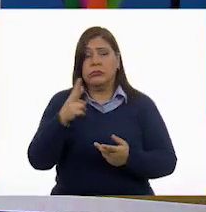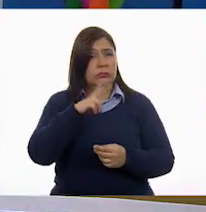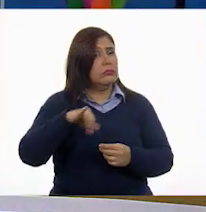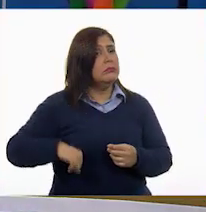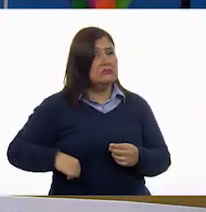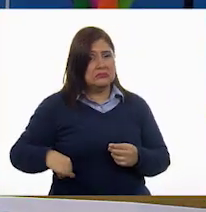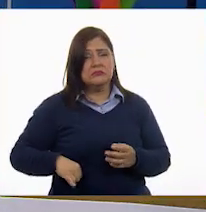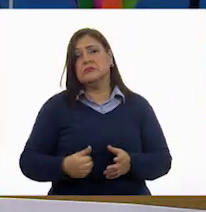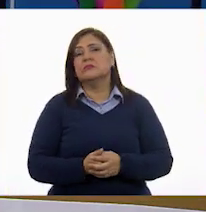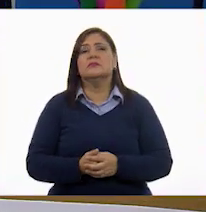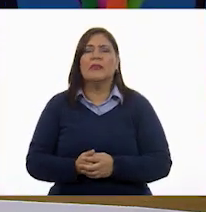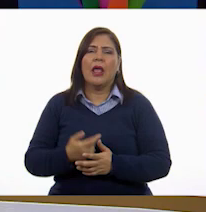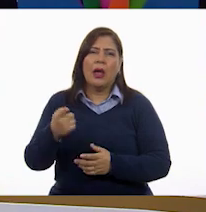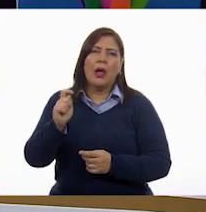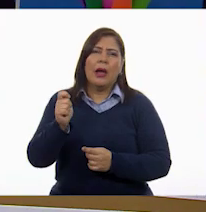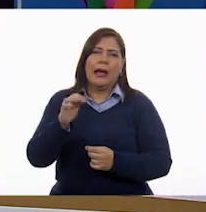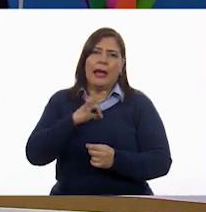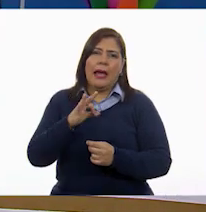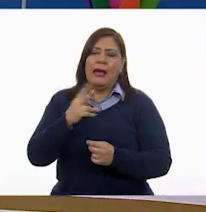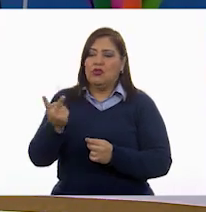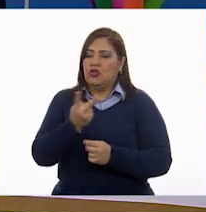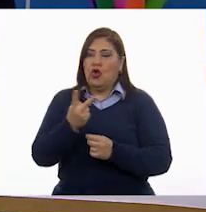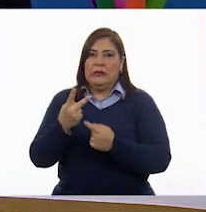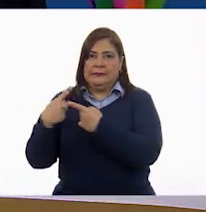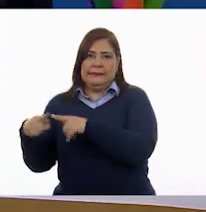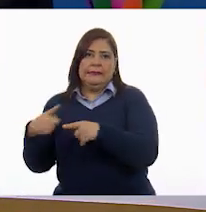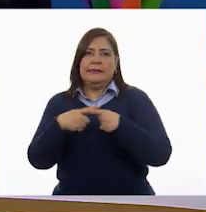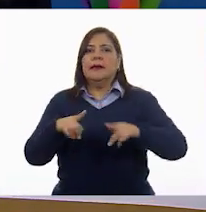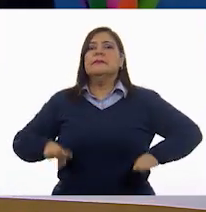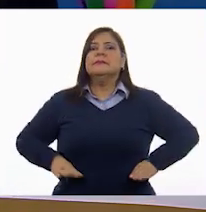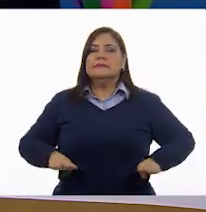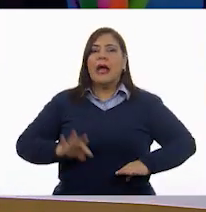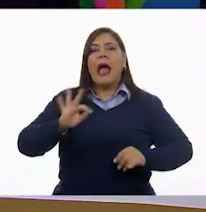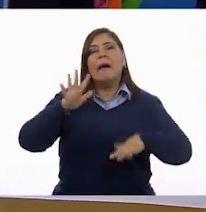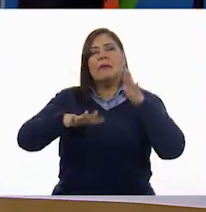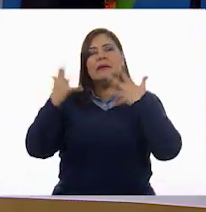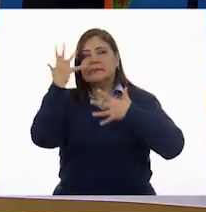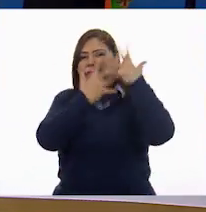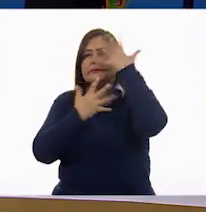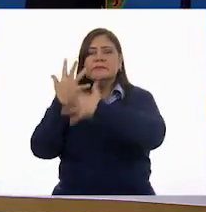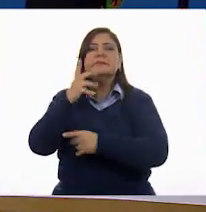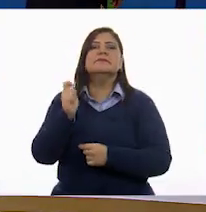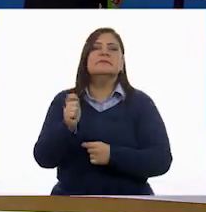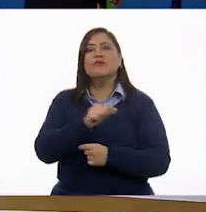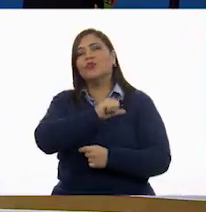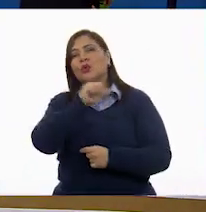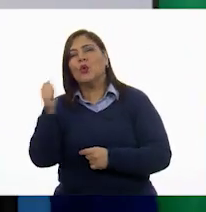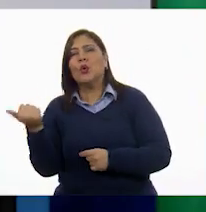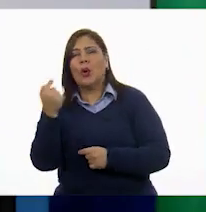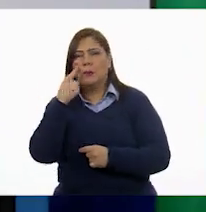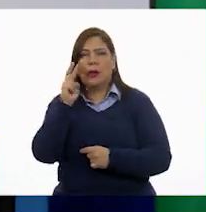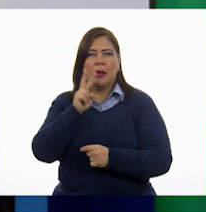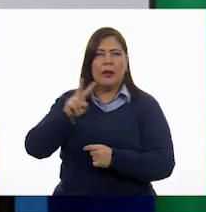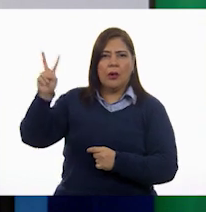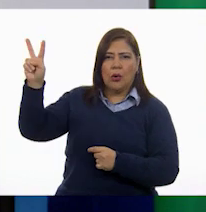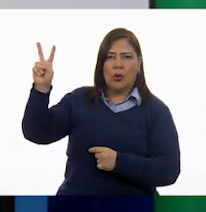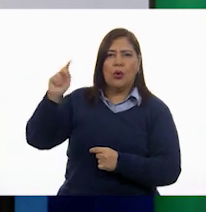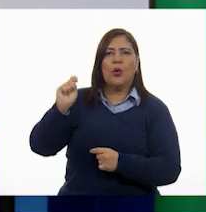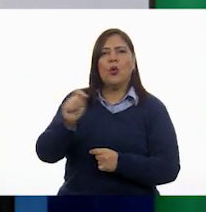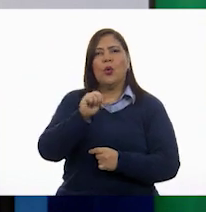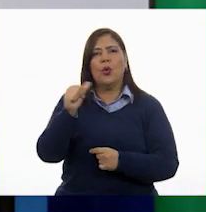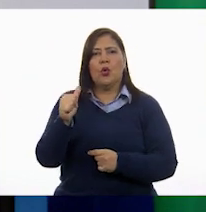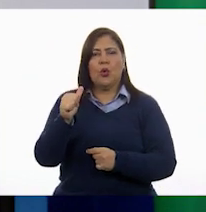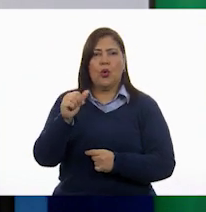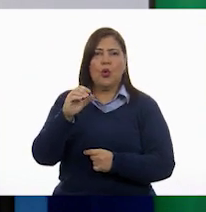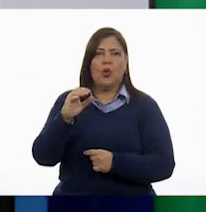que a veces puede confundirnos. Otro de los cuerpos que aquí podemos observar, oceánicos,